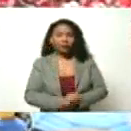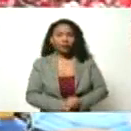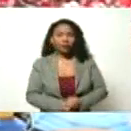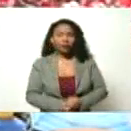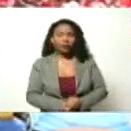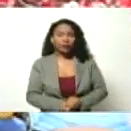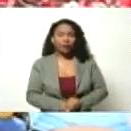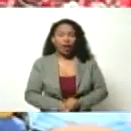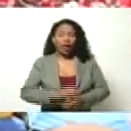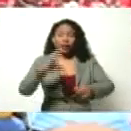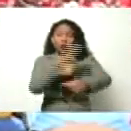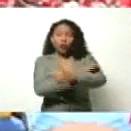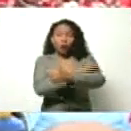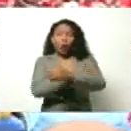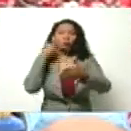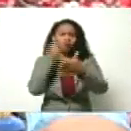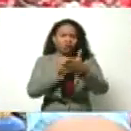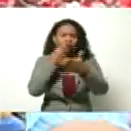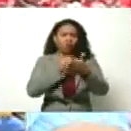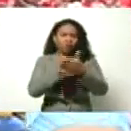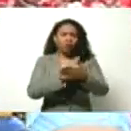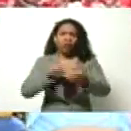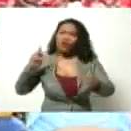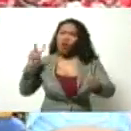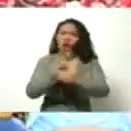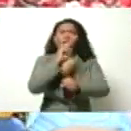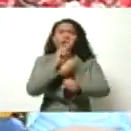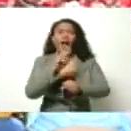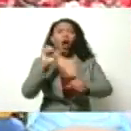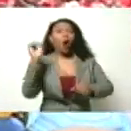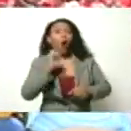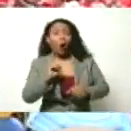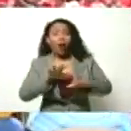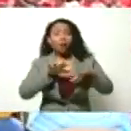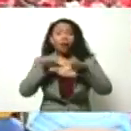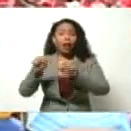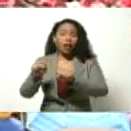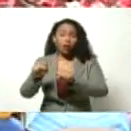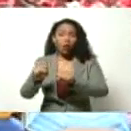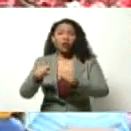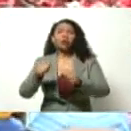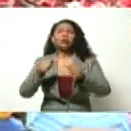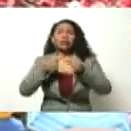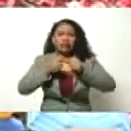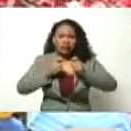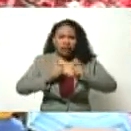si la derecha insiste con su violencia y el imperialismo insiste